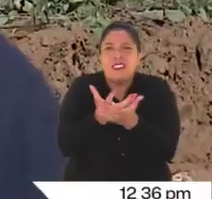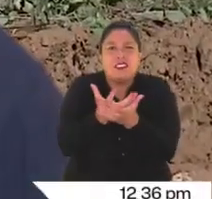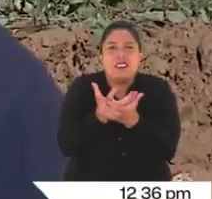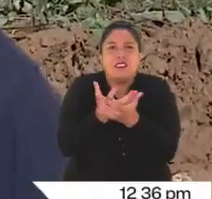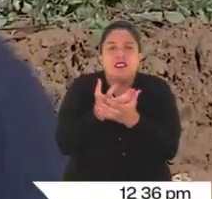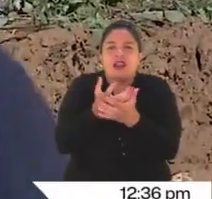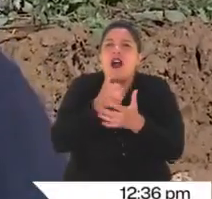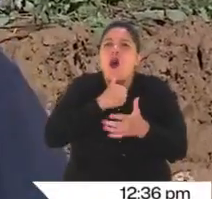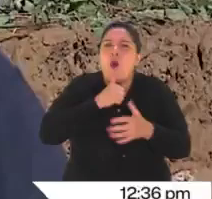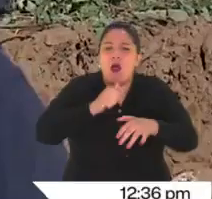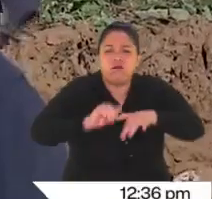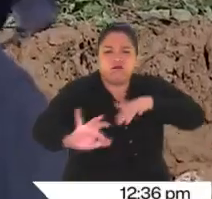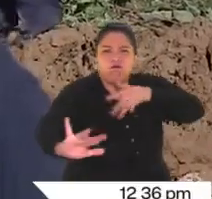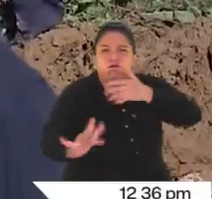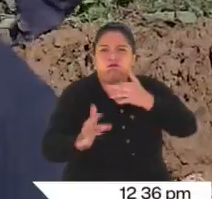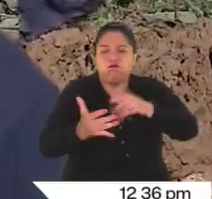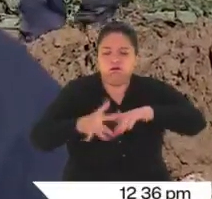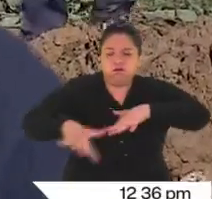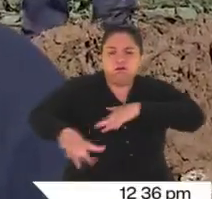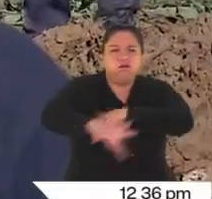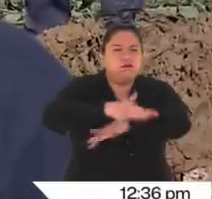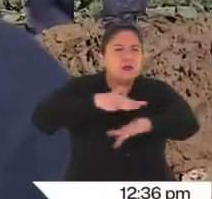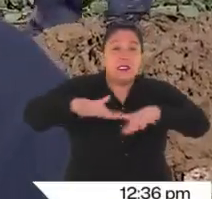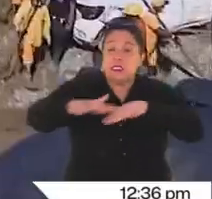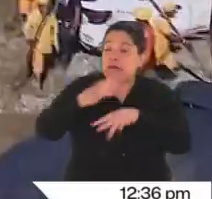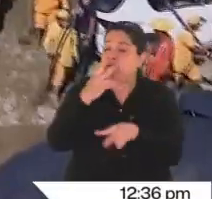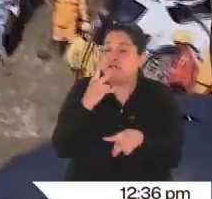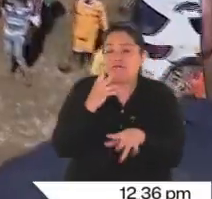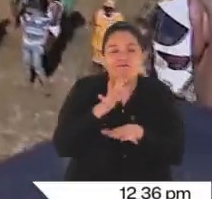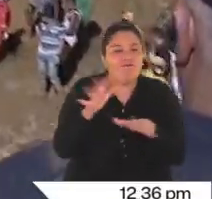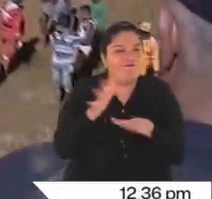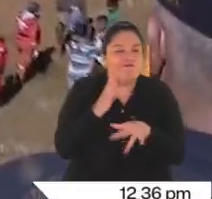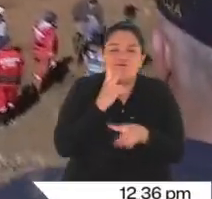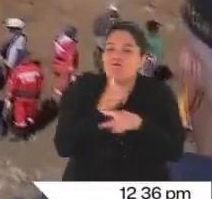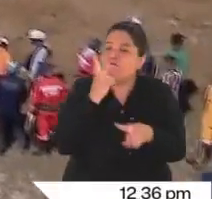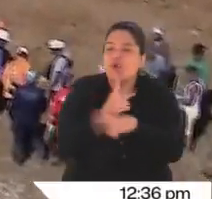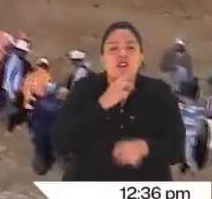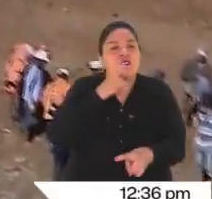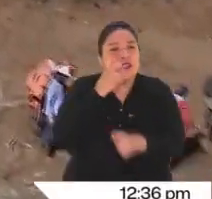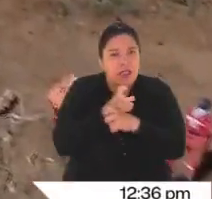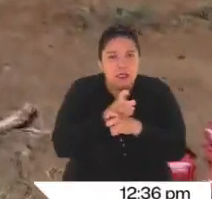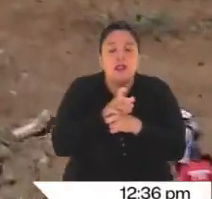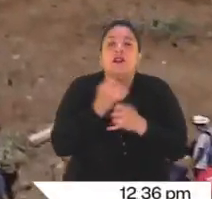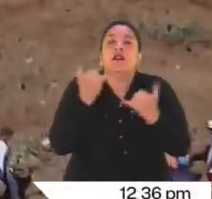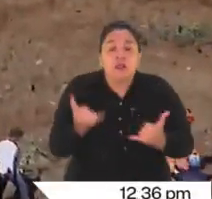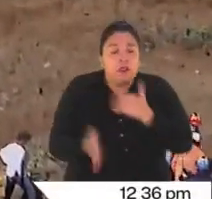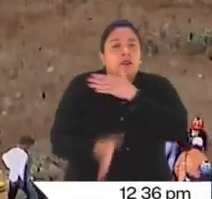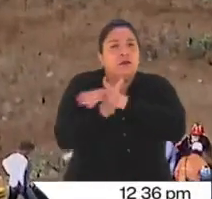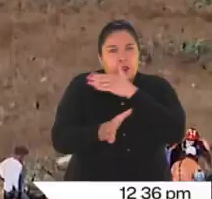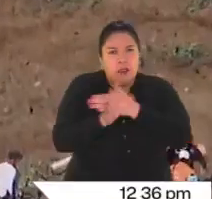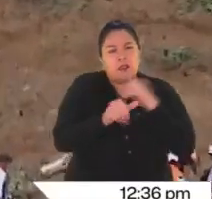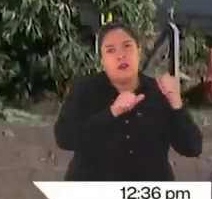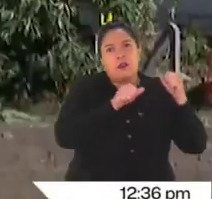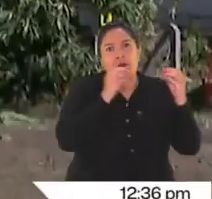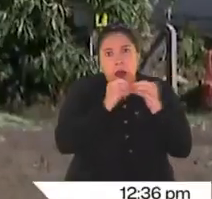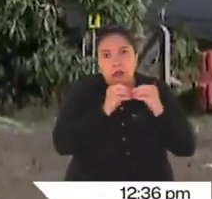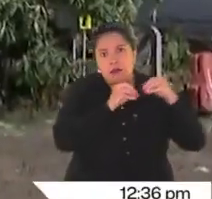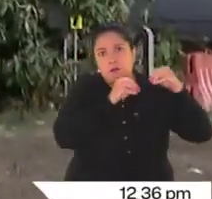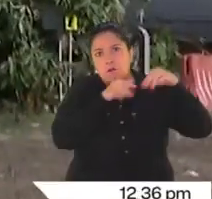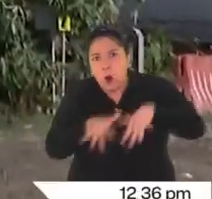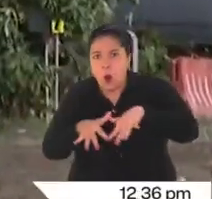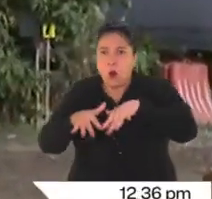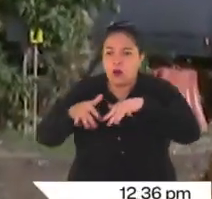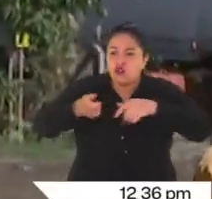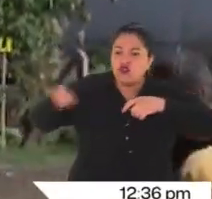uno. Entonces es muy, muy, muy, muy complicado. En las últimas horas se han presentado varios deslizamientos de tierra en